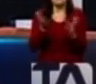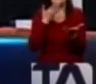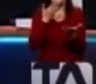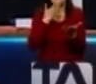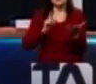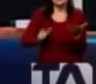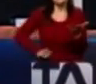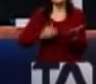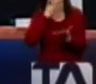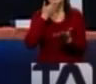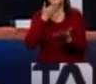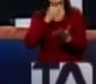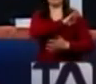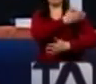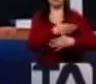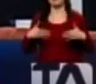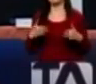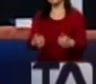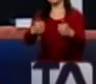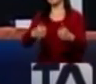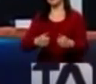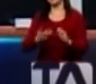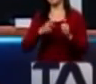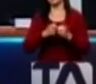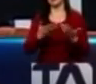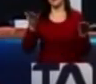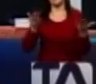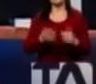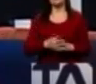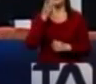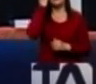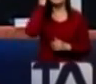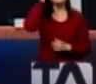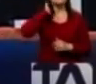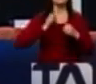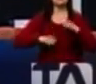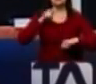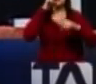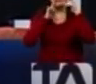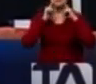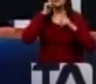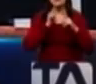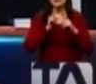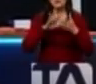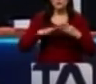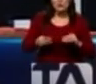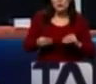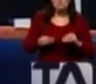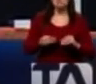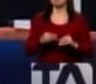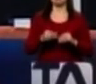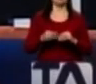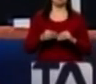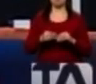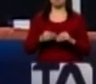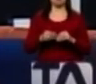fuertes, que sean valientes. El problema lo tenemos y por estar tristes y llorando no vamos a conseguir más. La